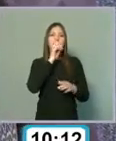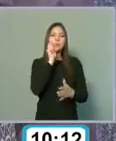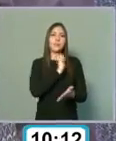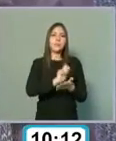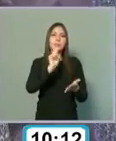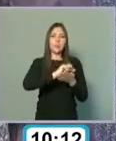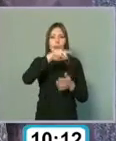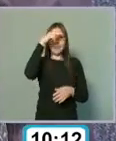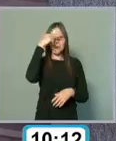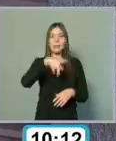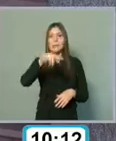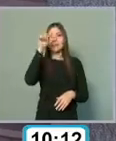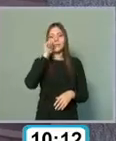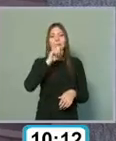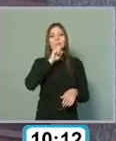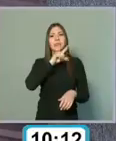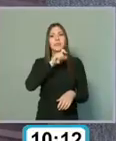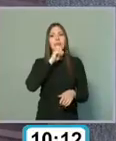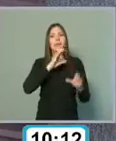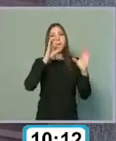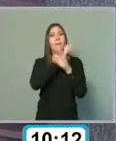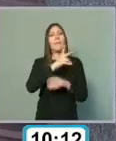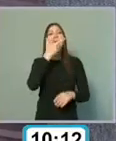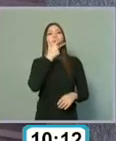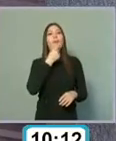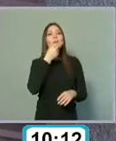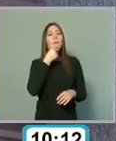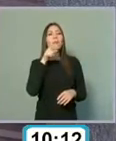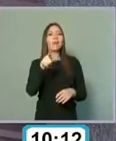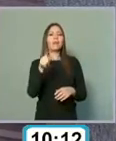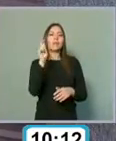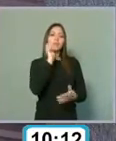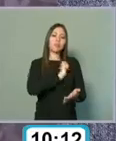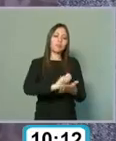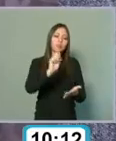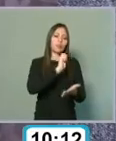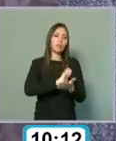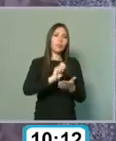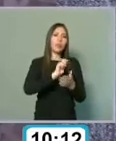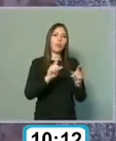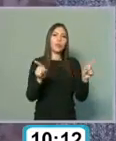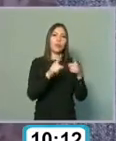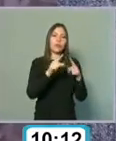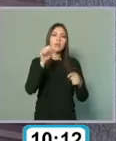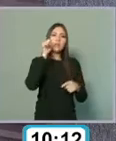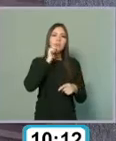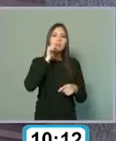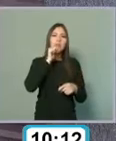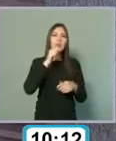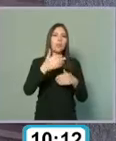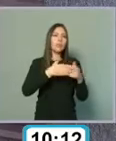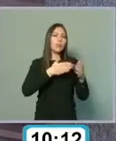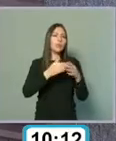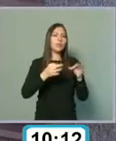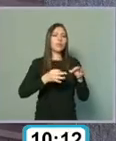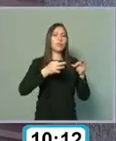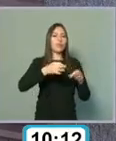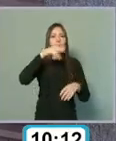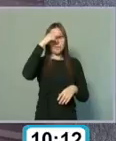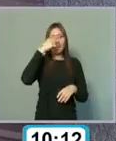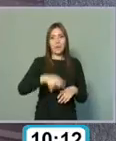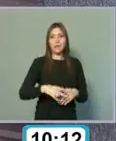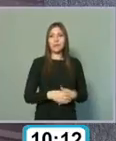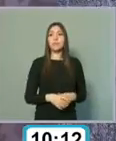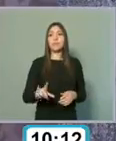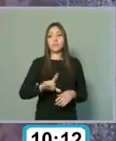al que siempre le he cantado, un compositor con temas sumamente contemporáneos Que proyectan mucho. y ¿Te parece si mexicanos. platicamos más